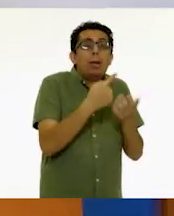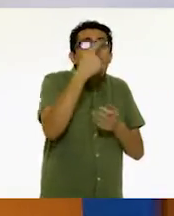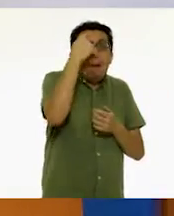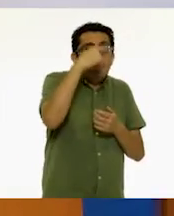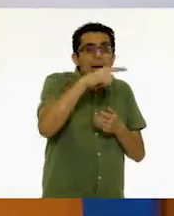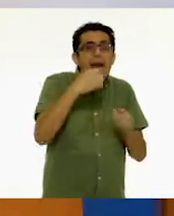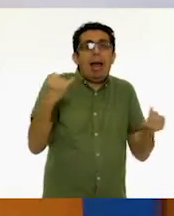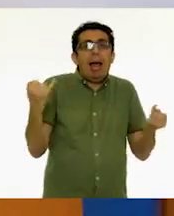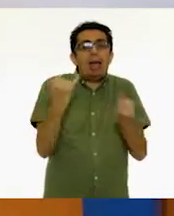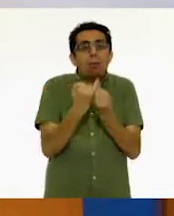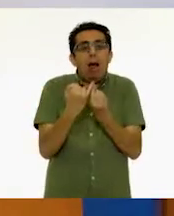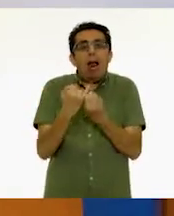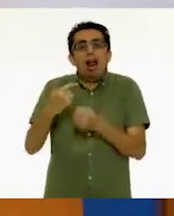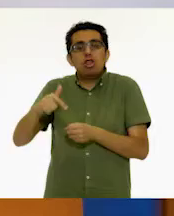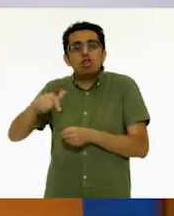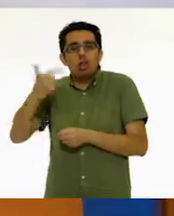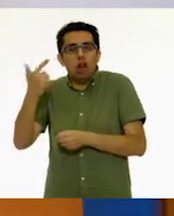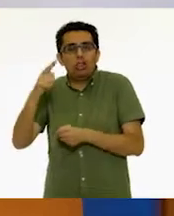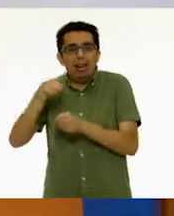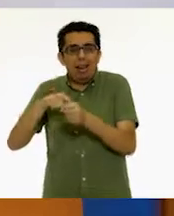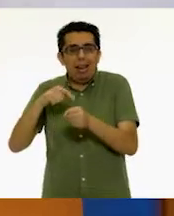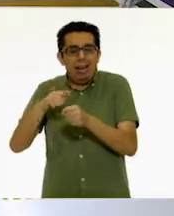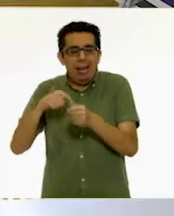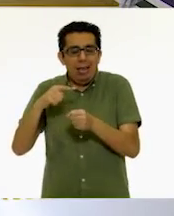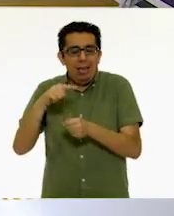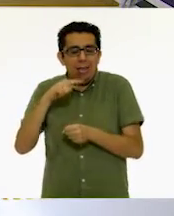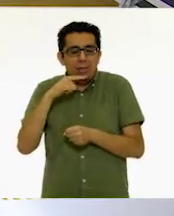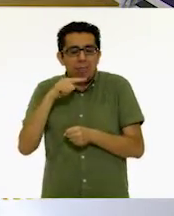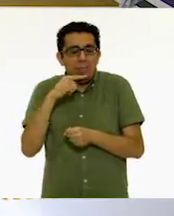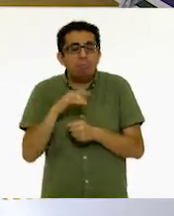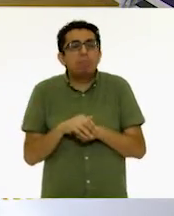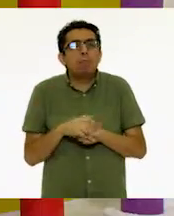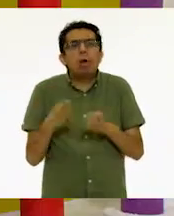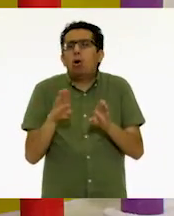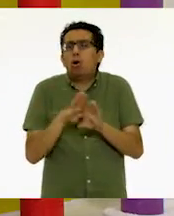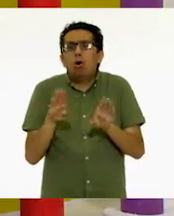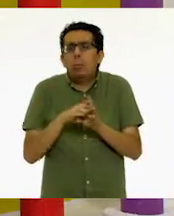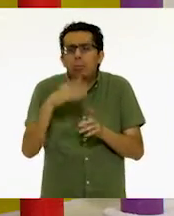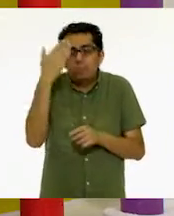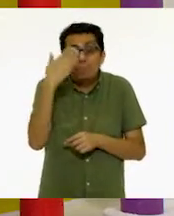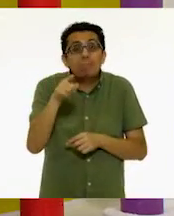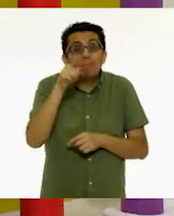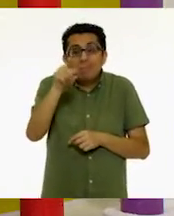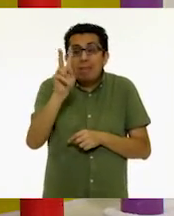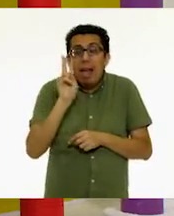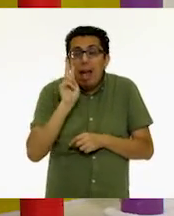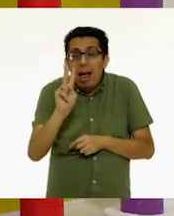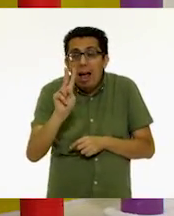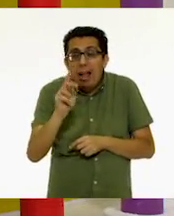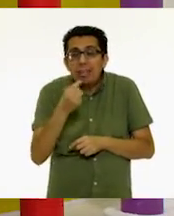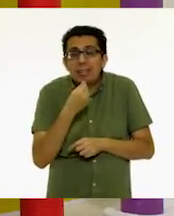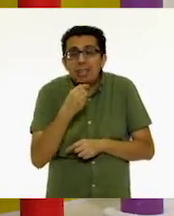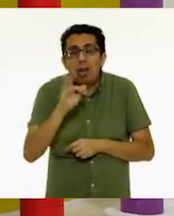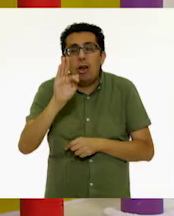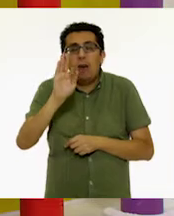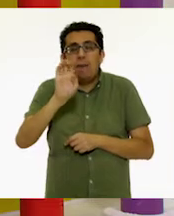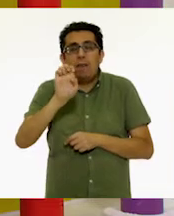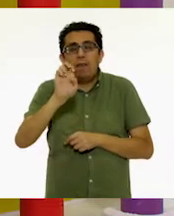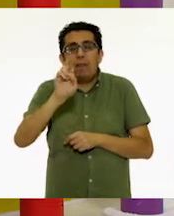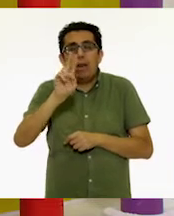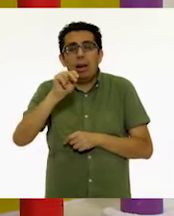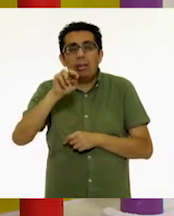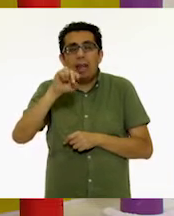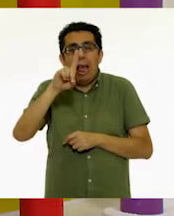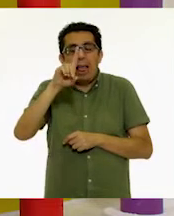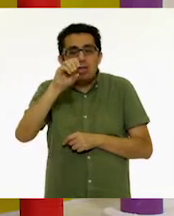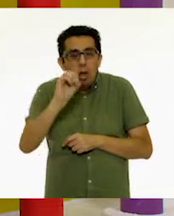¿Qué podemos hacer? A ver, Angie, por allá me parece que Fernando está levantando la mano. ¿Y qué dices?